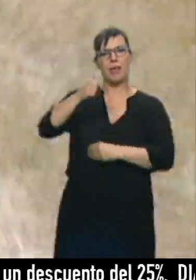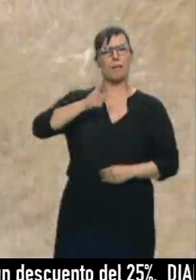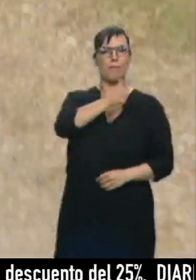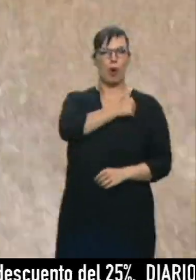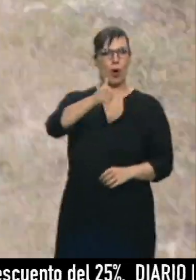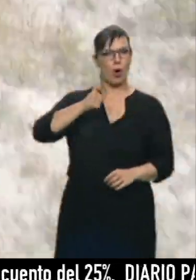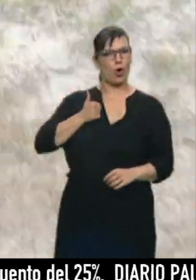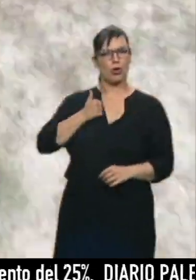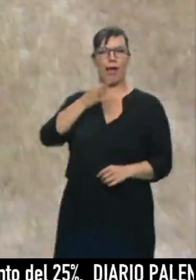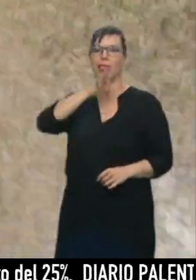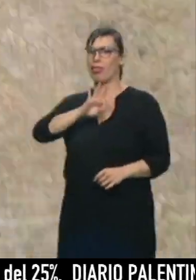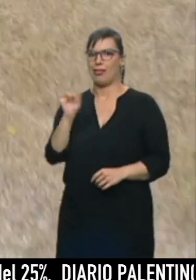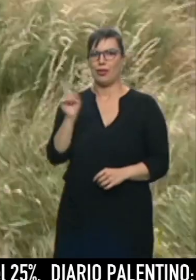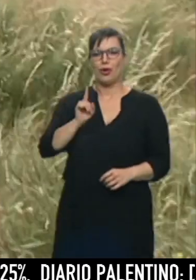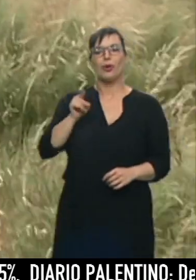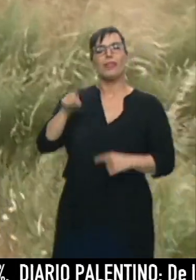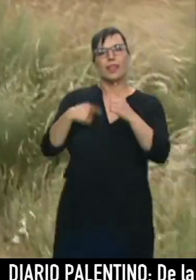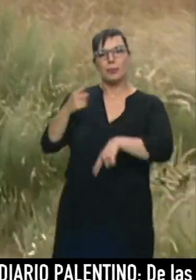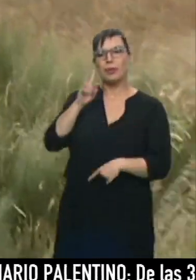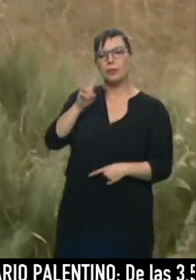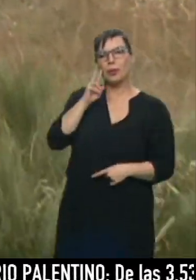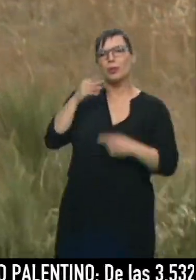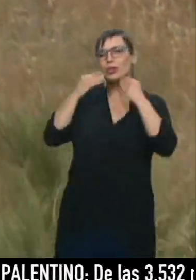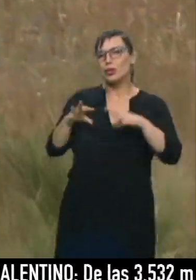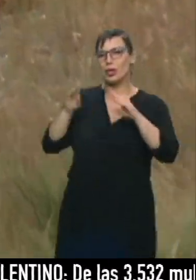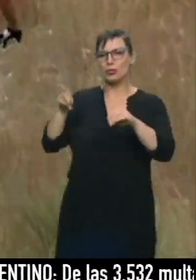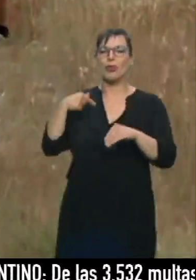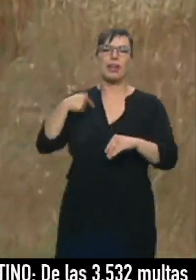contamos la historia de este prometedor ciclista de carreras de montaña.